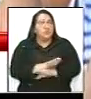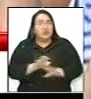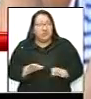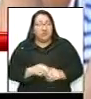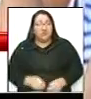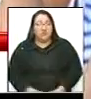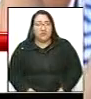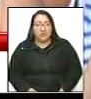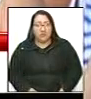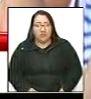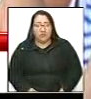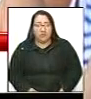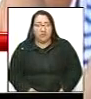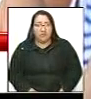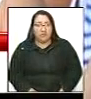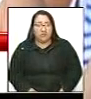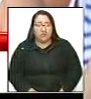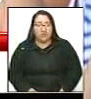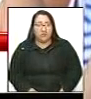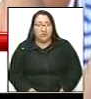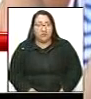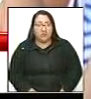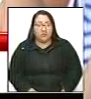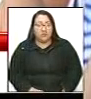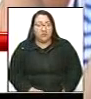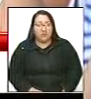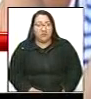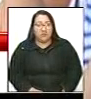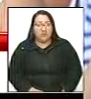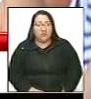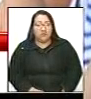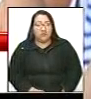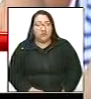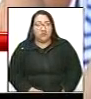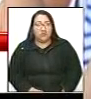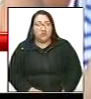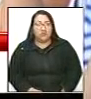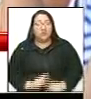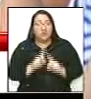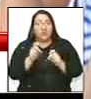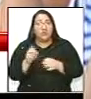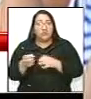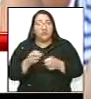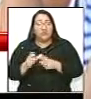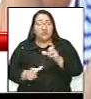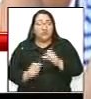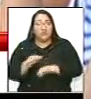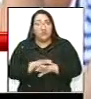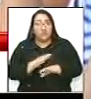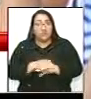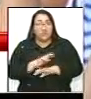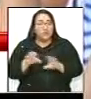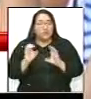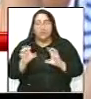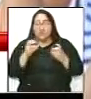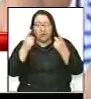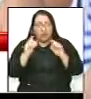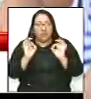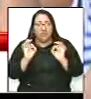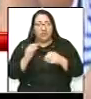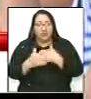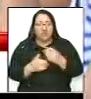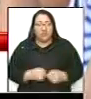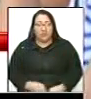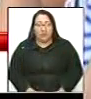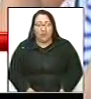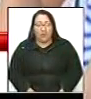nadie, aquí, y no interesa lo que digan las encuestas que la mueven para decir que la gente blinda, que hay que actuar conforme al debido proceso. Bueno,